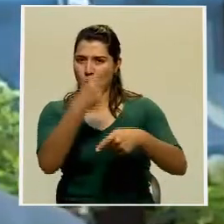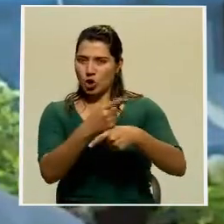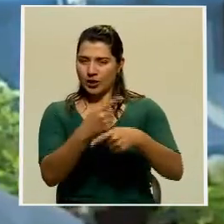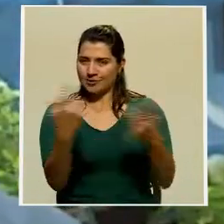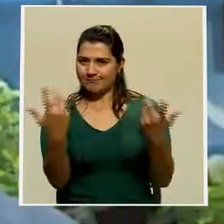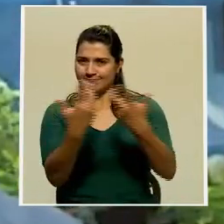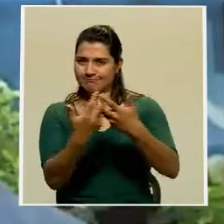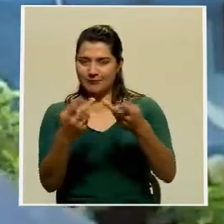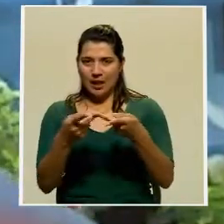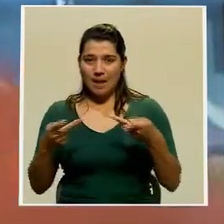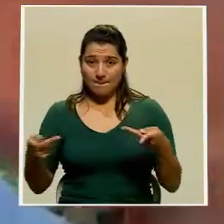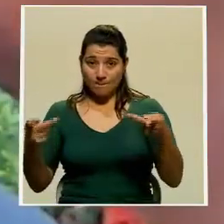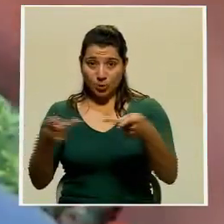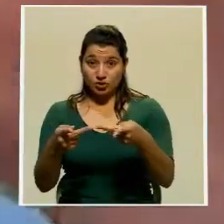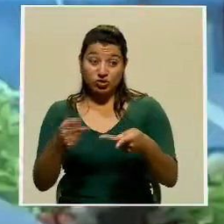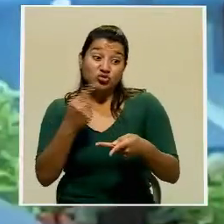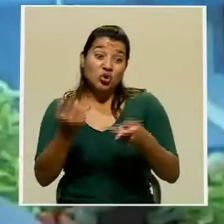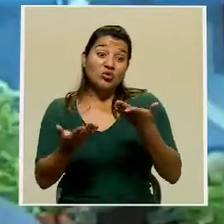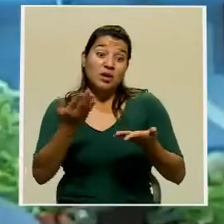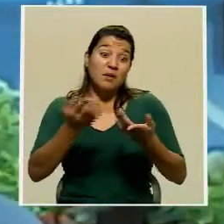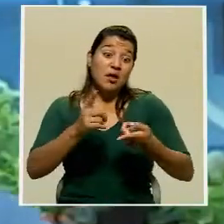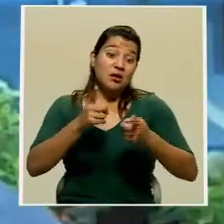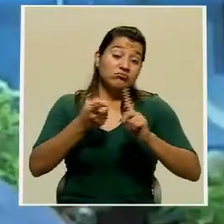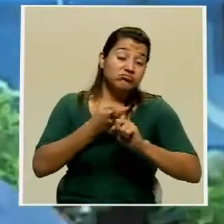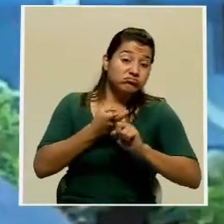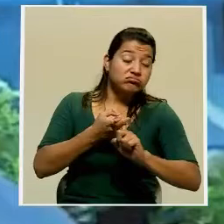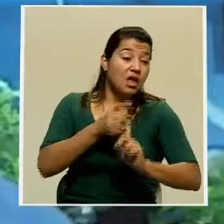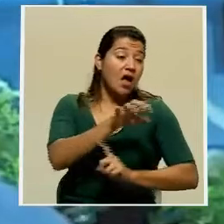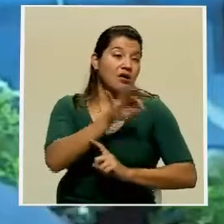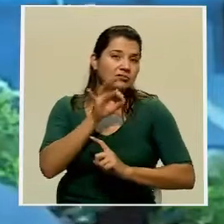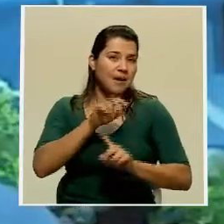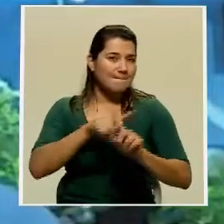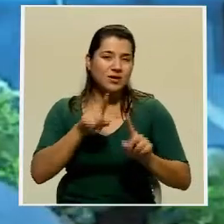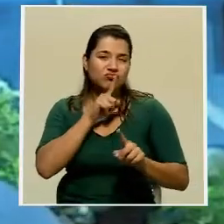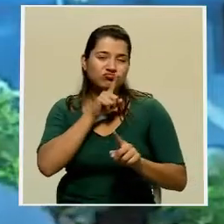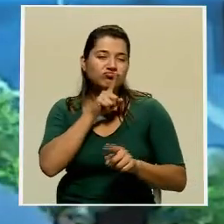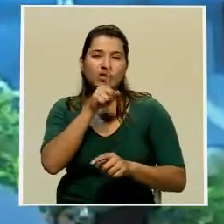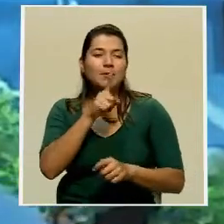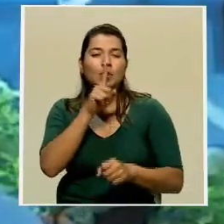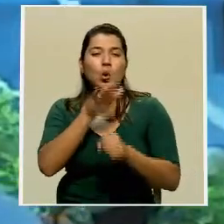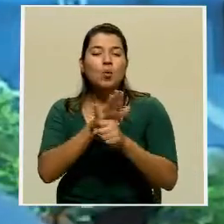¿verdad? Entonces es algo que ya hemos estado desde hace varios años